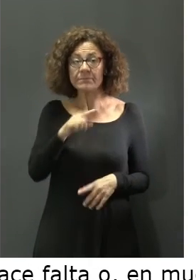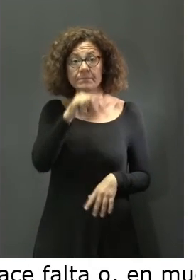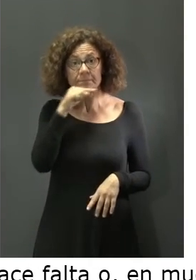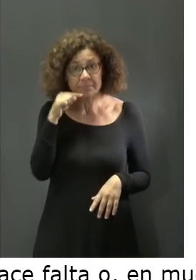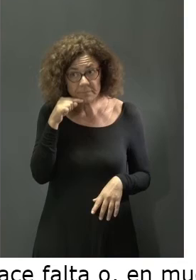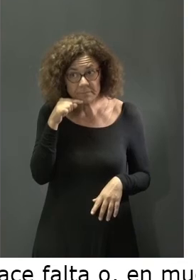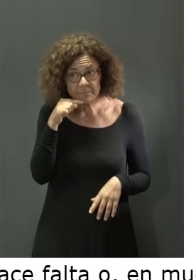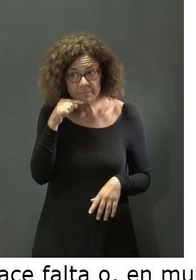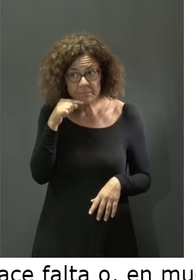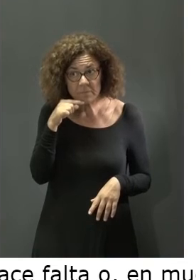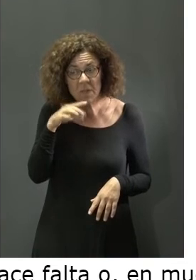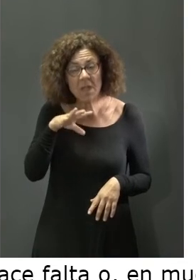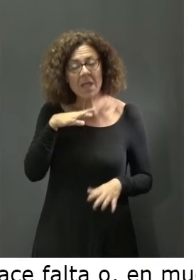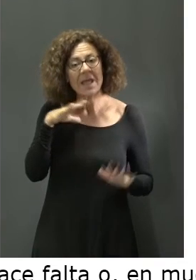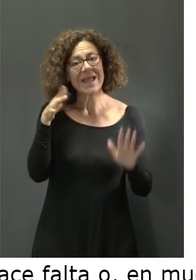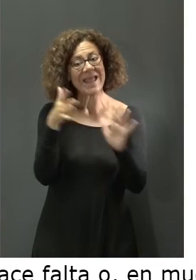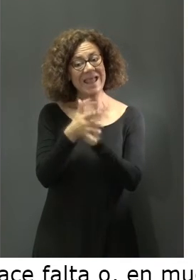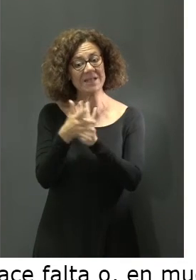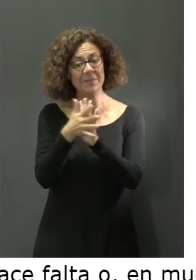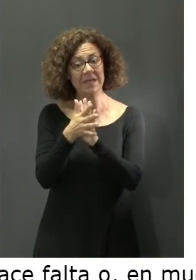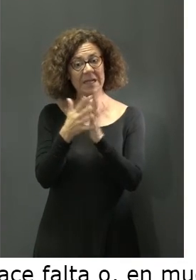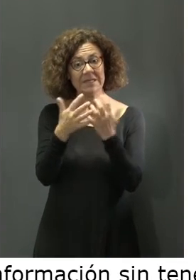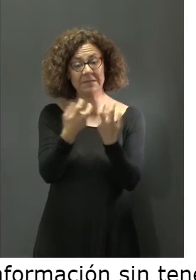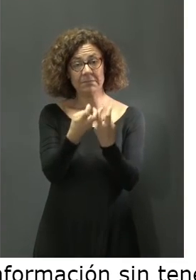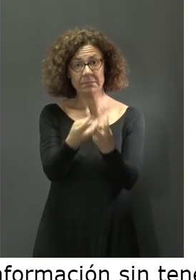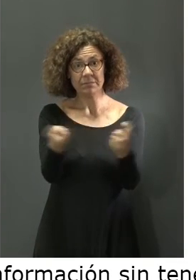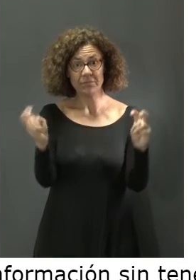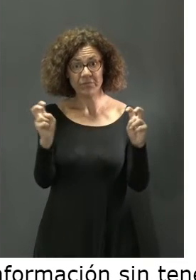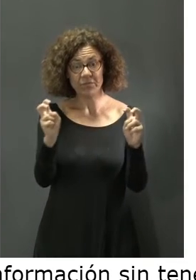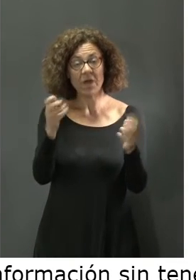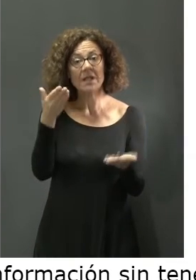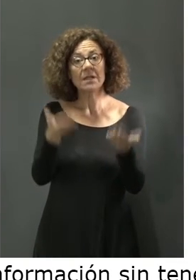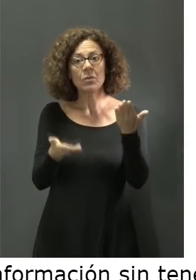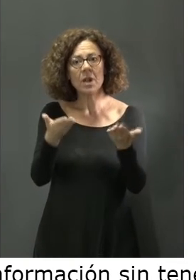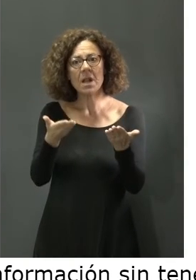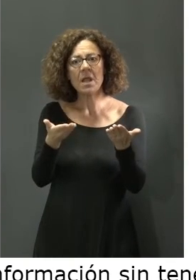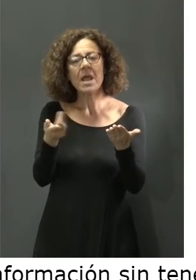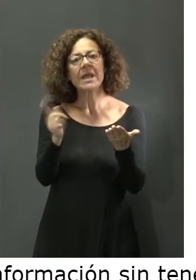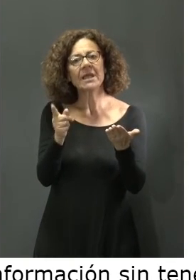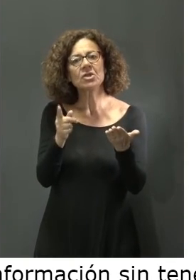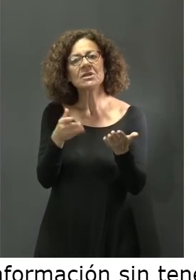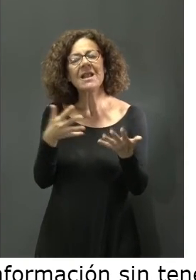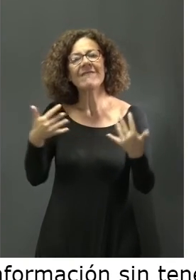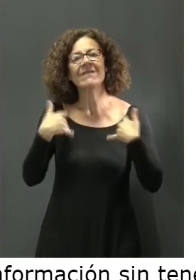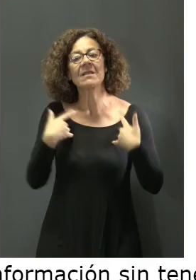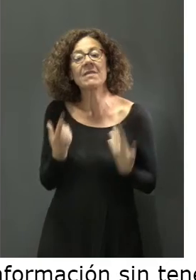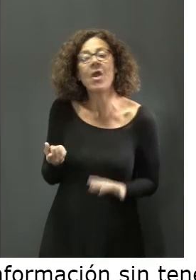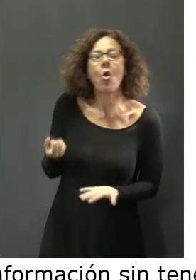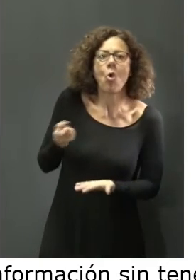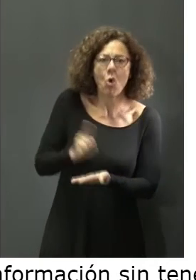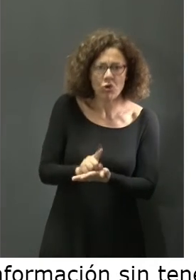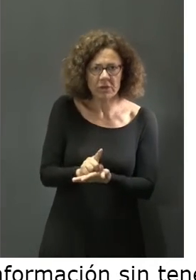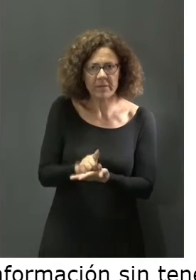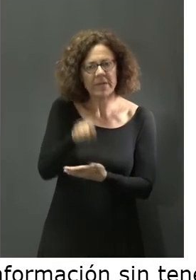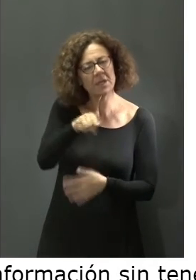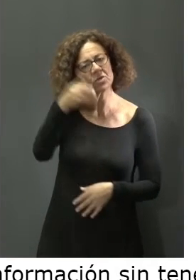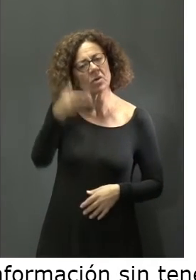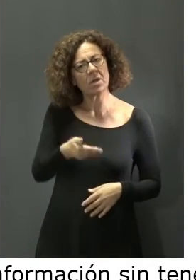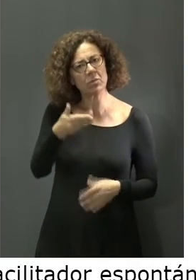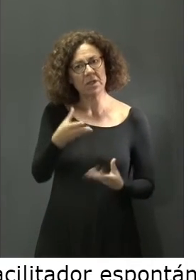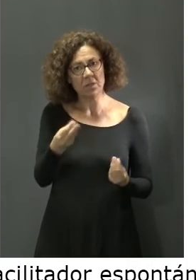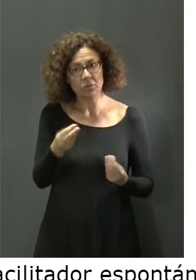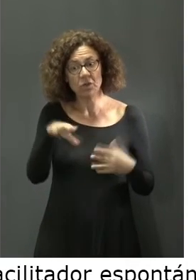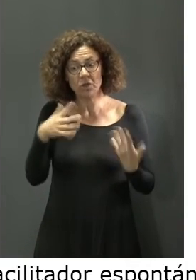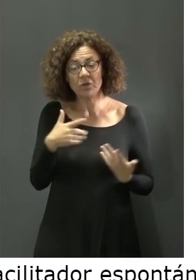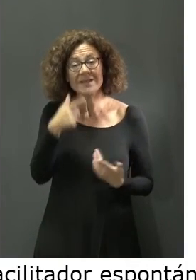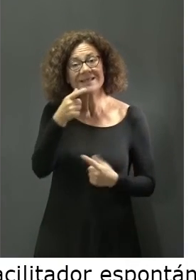pueda explicarse ante un tribunal sin que se revictimice de manera secundaria. Eso es muy importante. Por tanto, contar